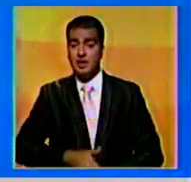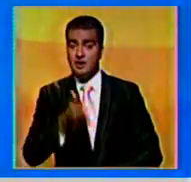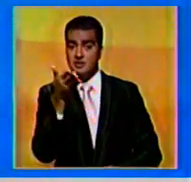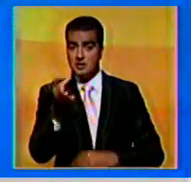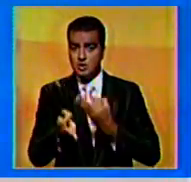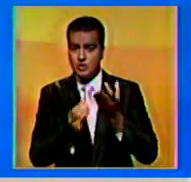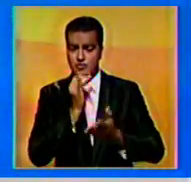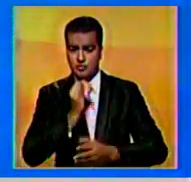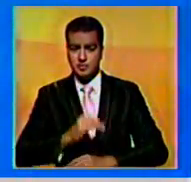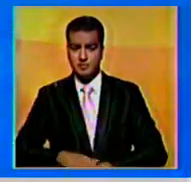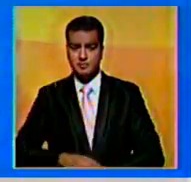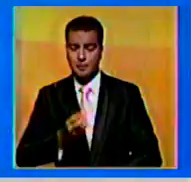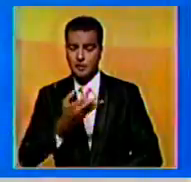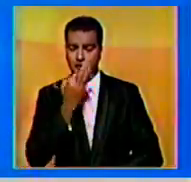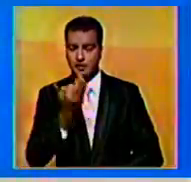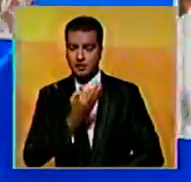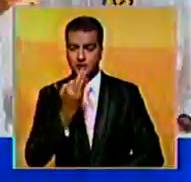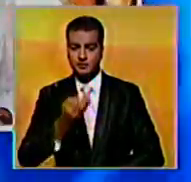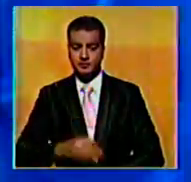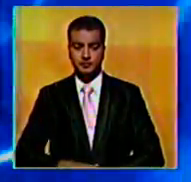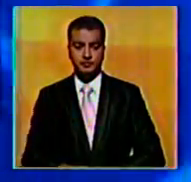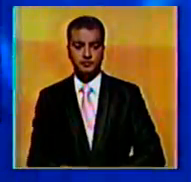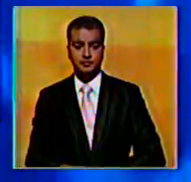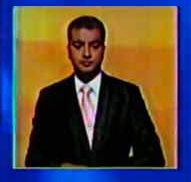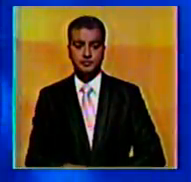nos informa. Adelante, Claudia, buenas tardes.